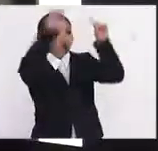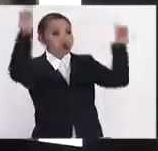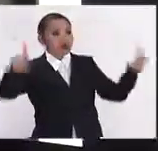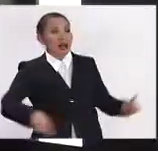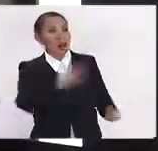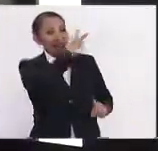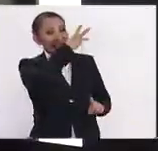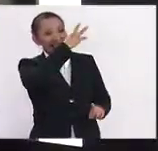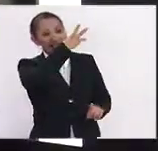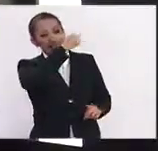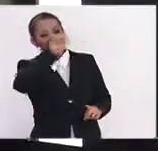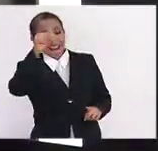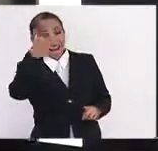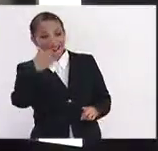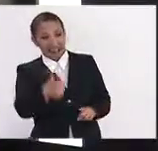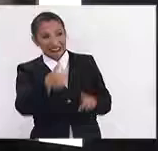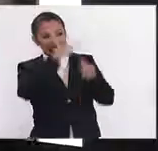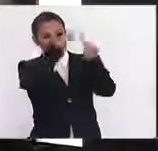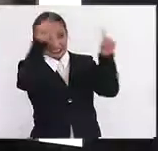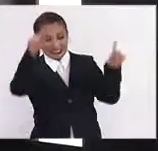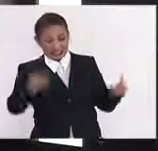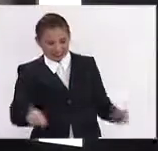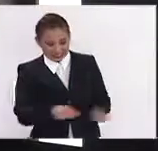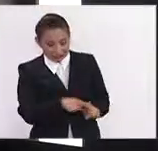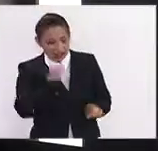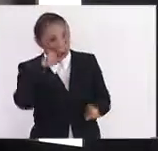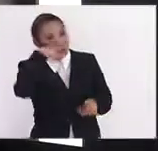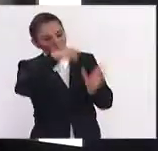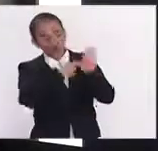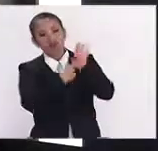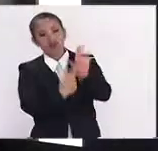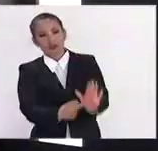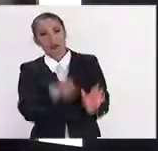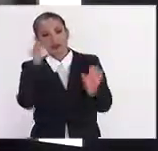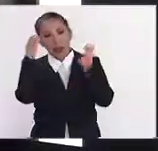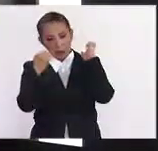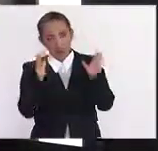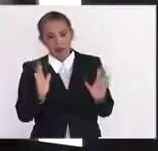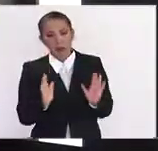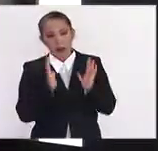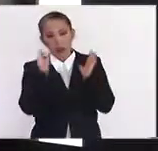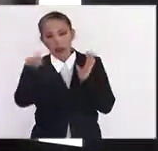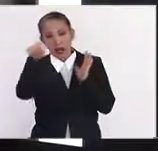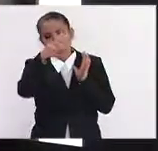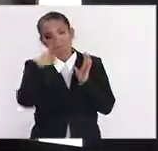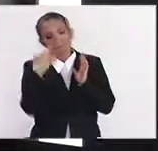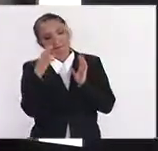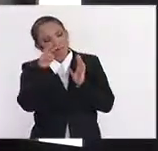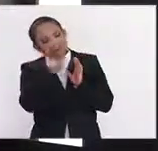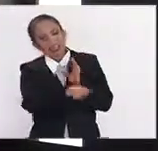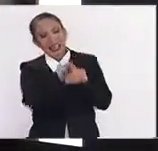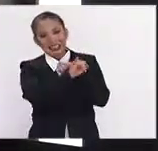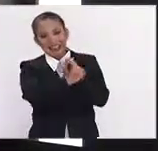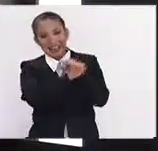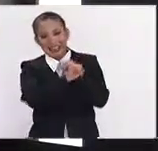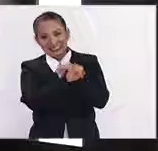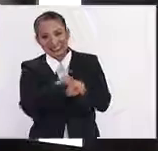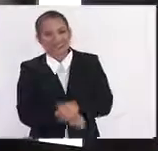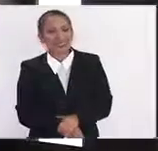por 6 metros y tengo planeado exponerlo. Será una sorpresa para los que me siguen en las redes